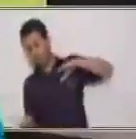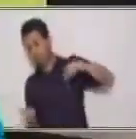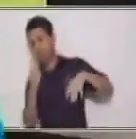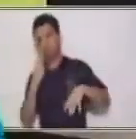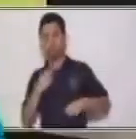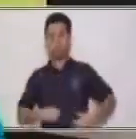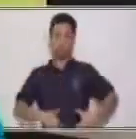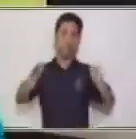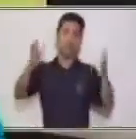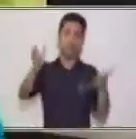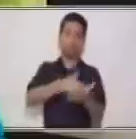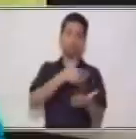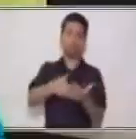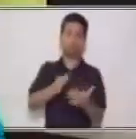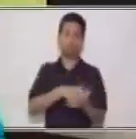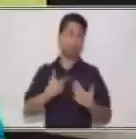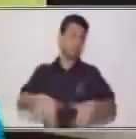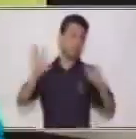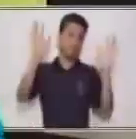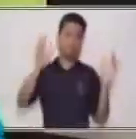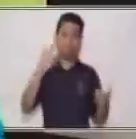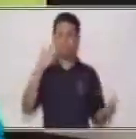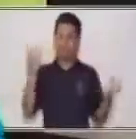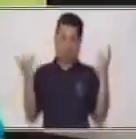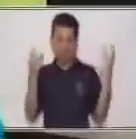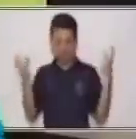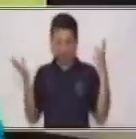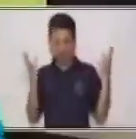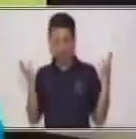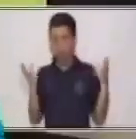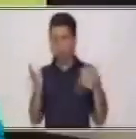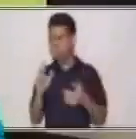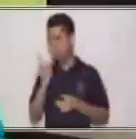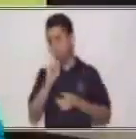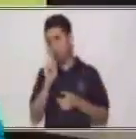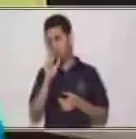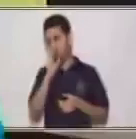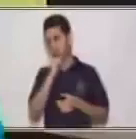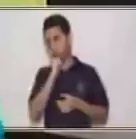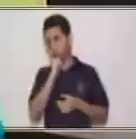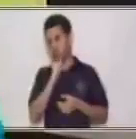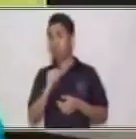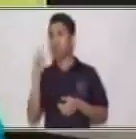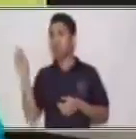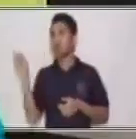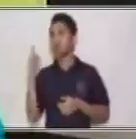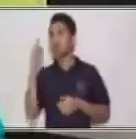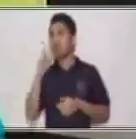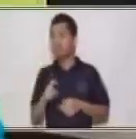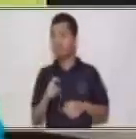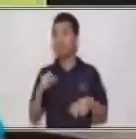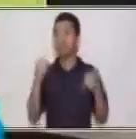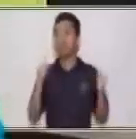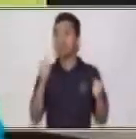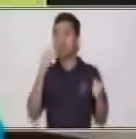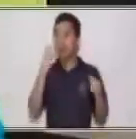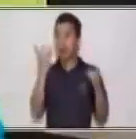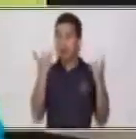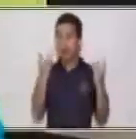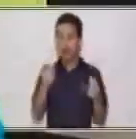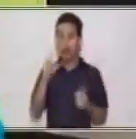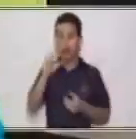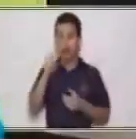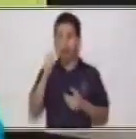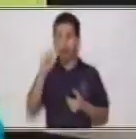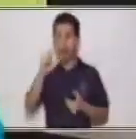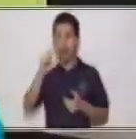una olla y dicen, ahí se va, ya calculé cuánto? No, ellos tienen que hacer un cálculo. Por